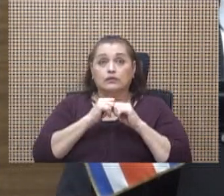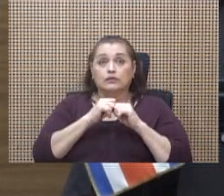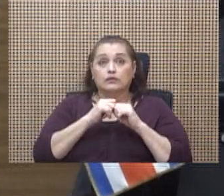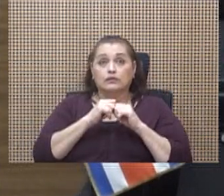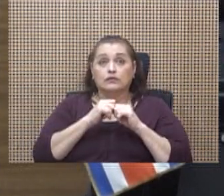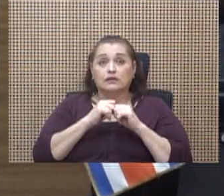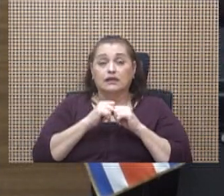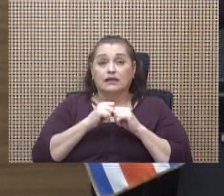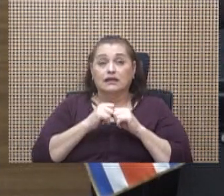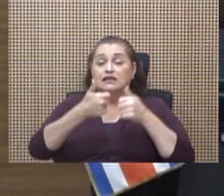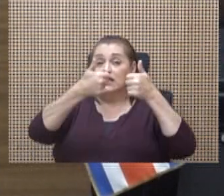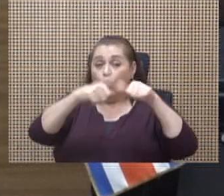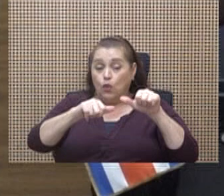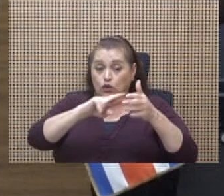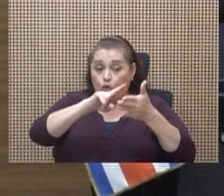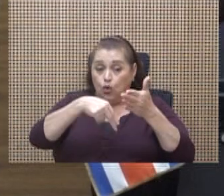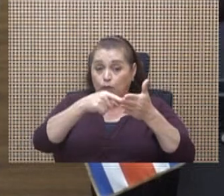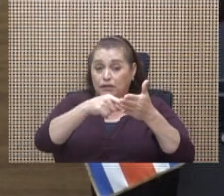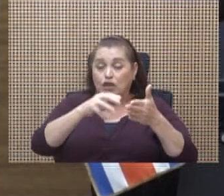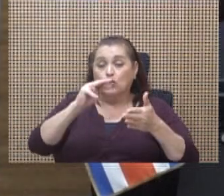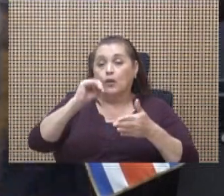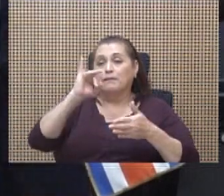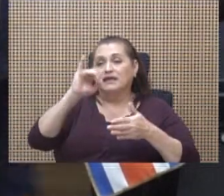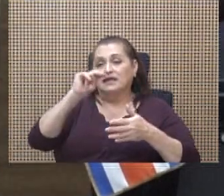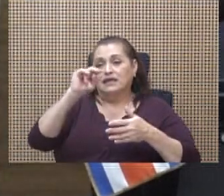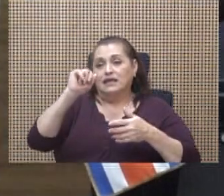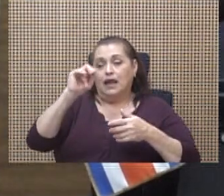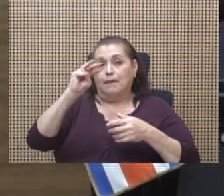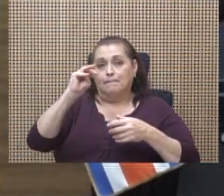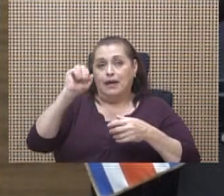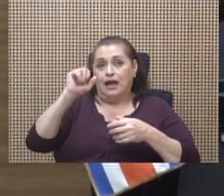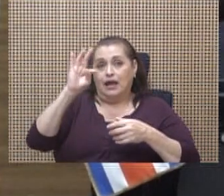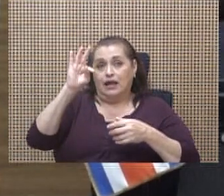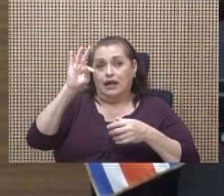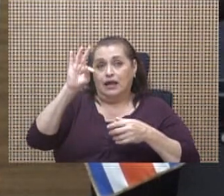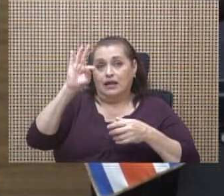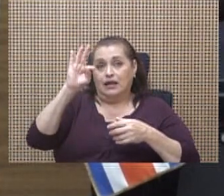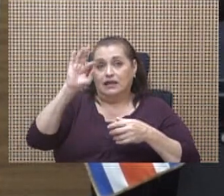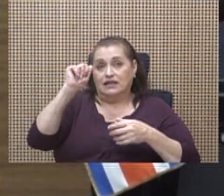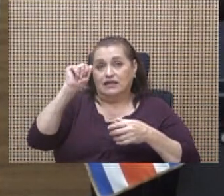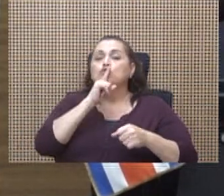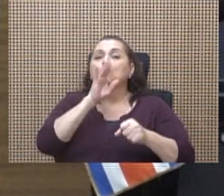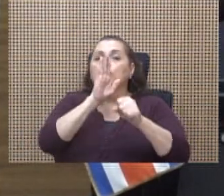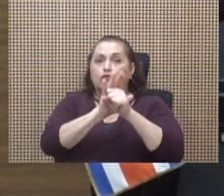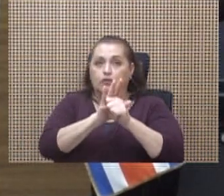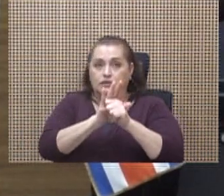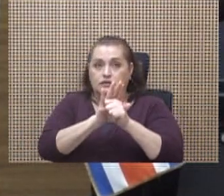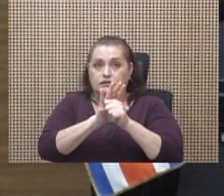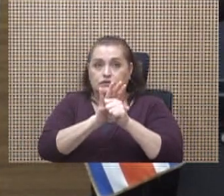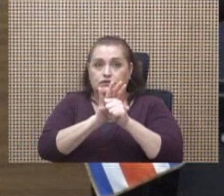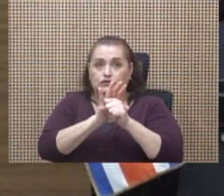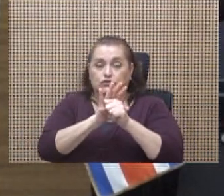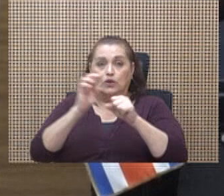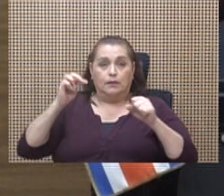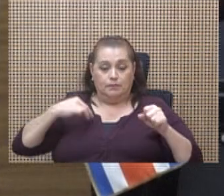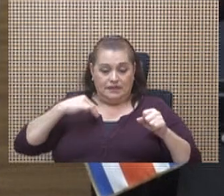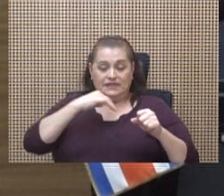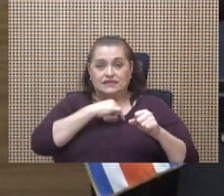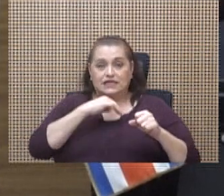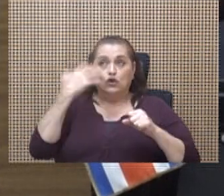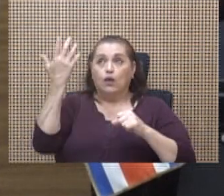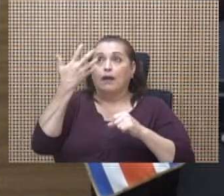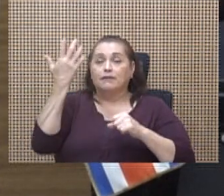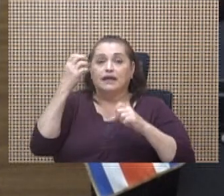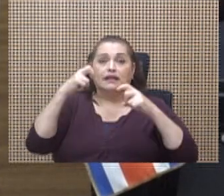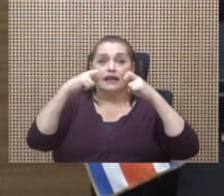de acuerdo con el convenio de minamata hay un compromiso de el Ministerio de ambiente